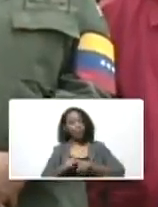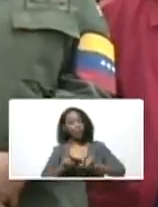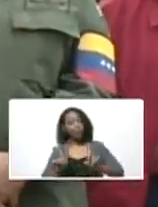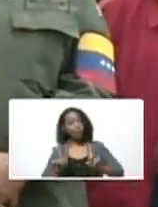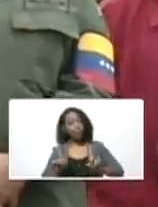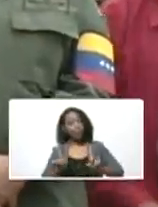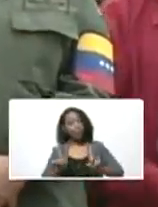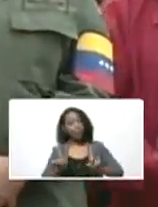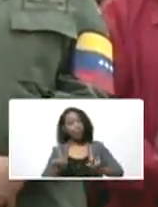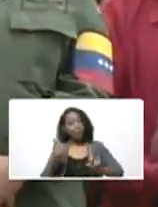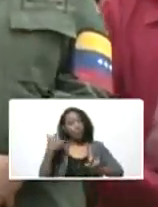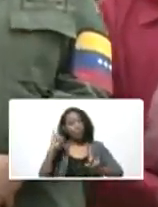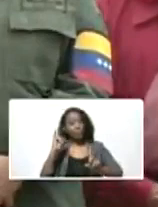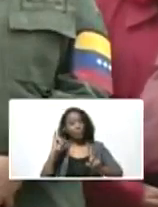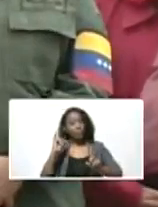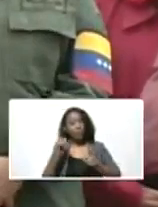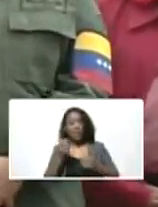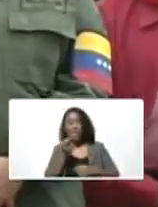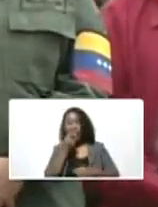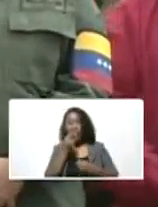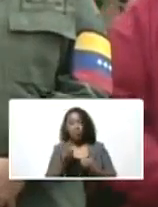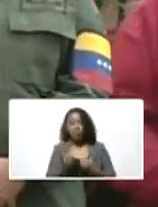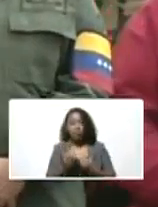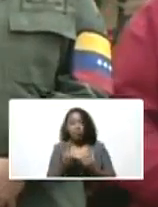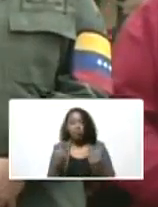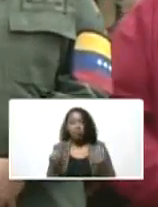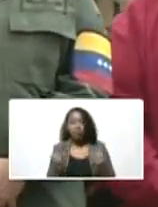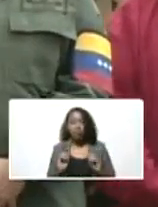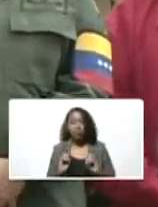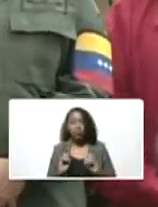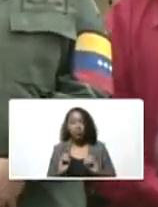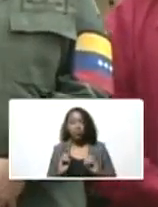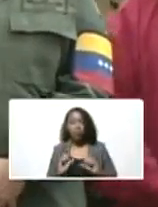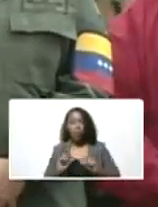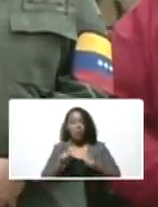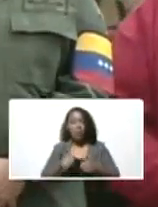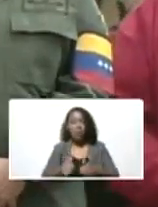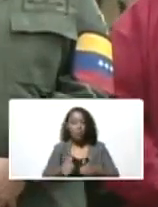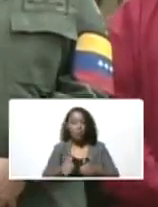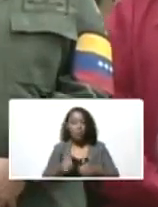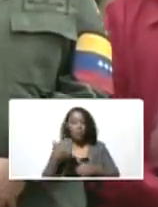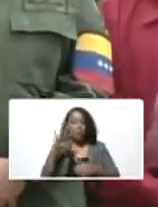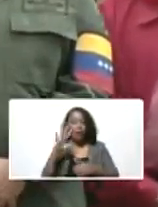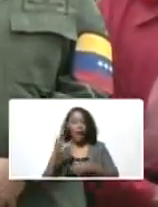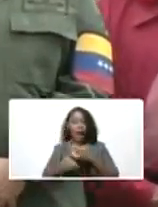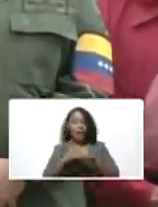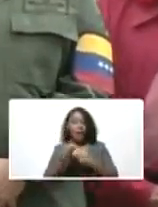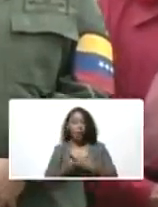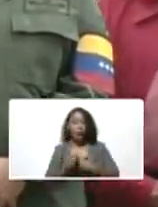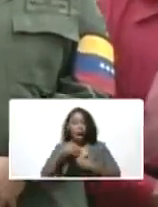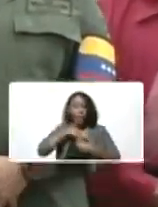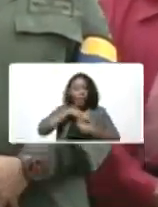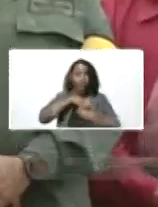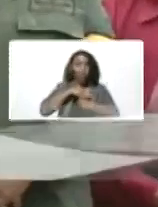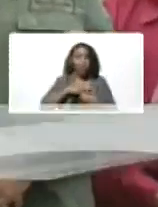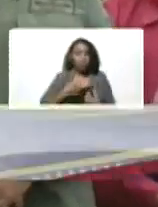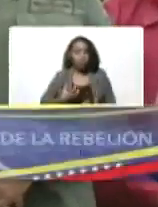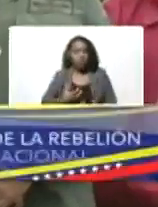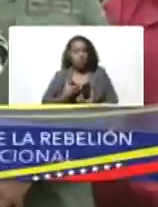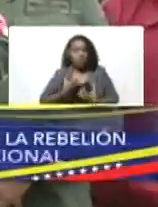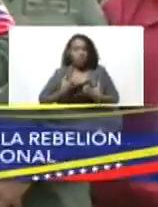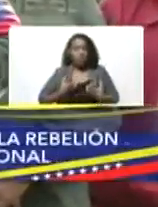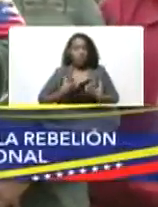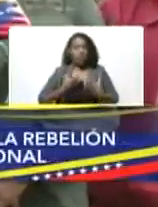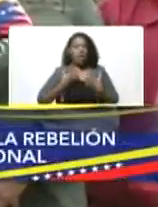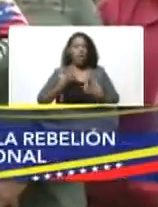estaba reverdeciendo y estaba ardiendo por dentro aquella